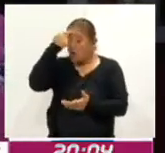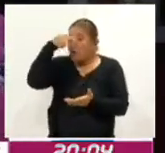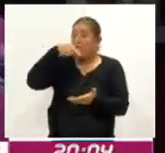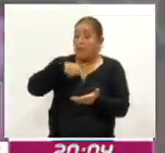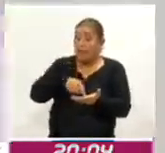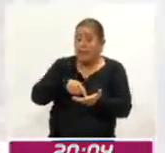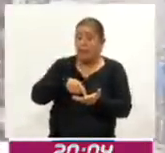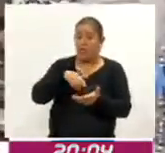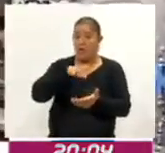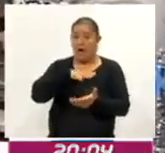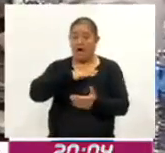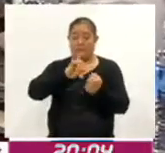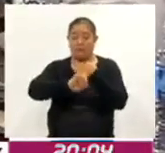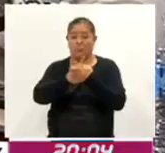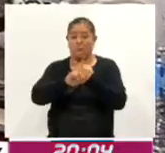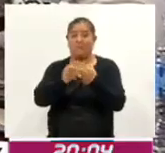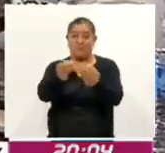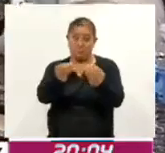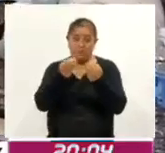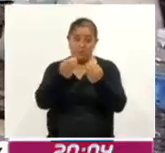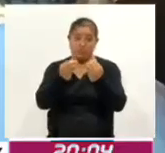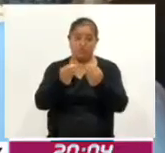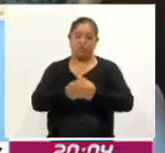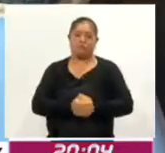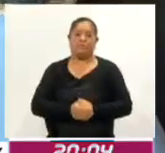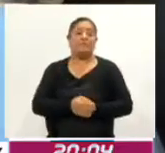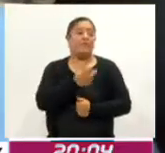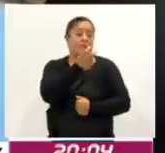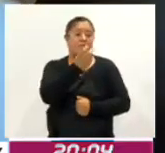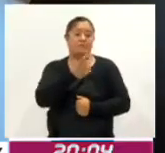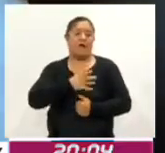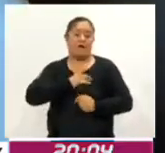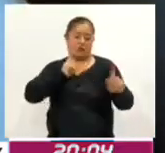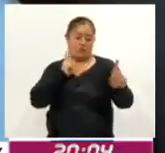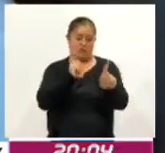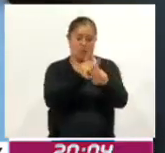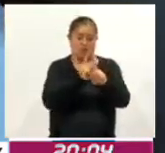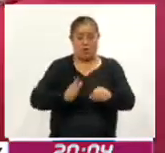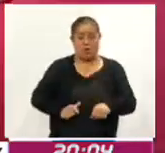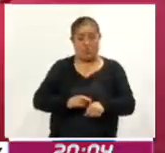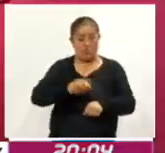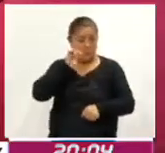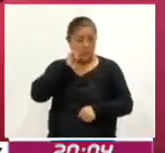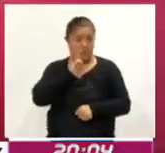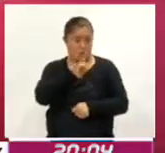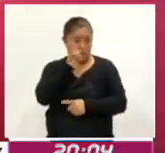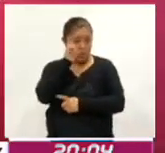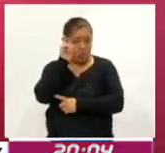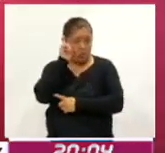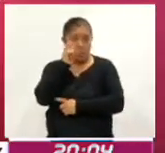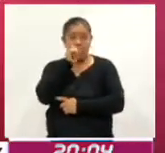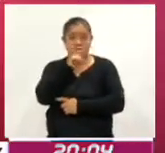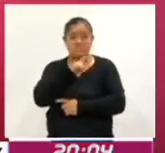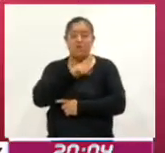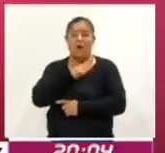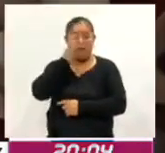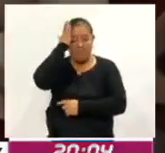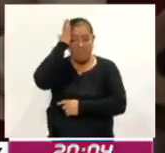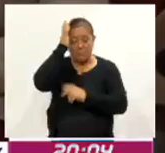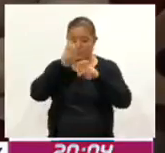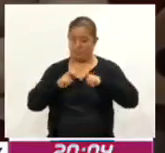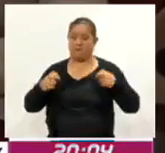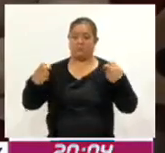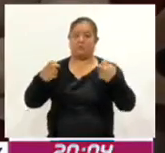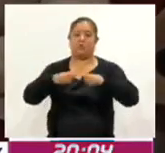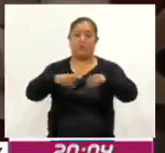muchos problemas. Este tipo de acercamientos con la gobernadora Lorena Cuellar, así como con las y los titulares de las dependencias, contribuyen